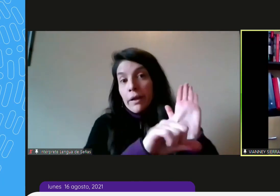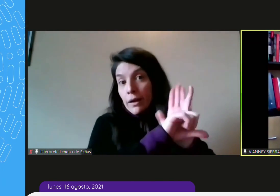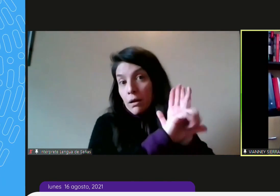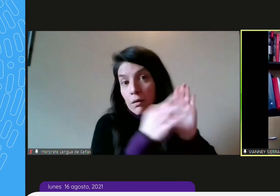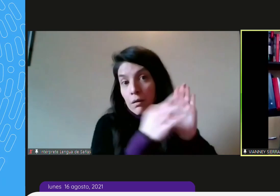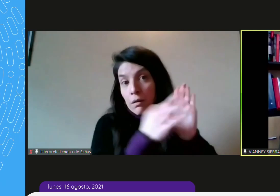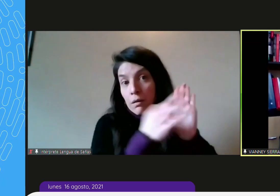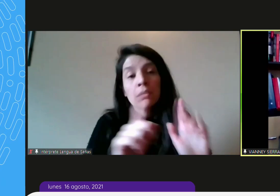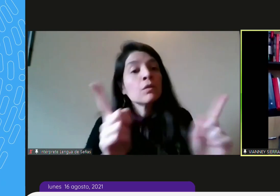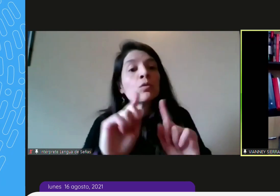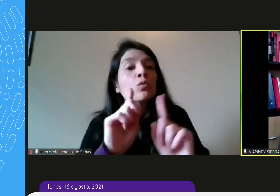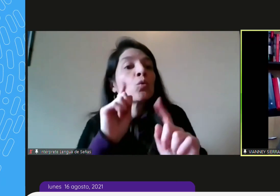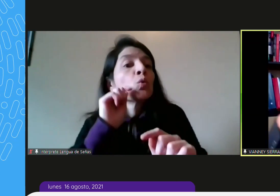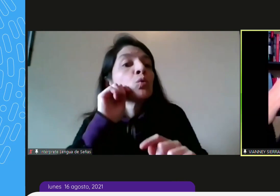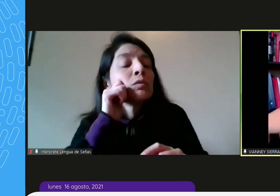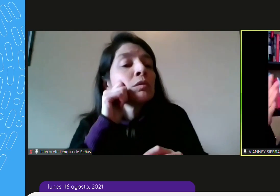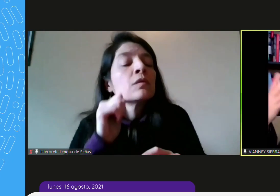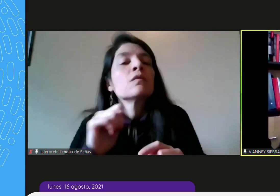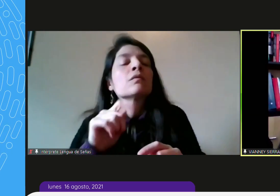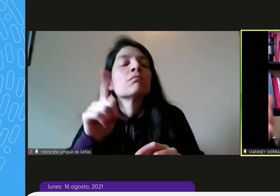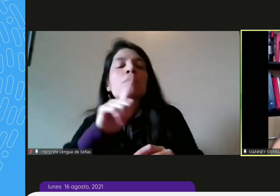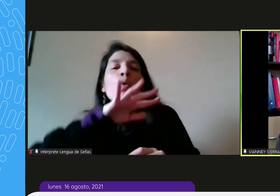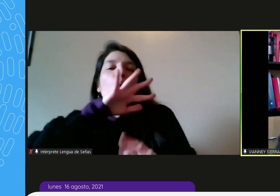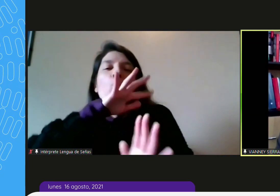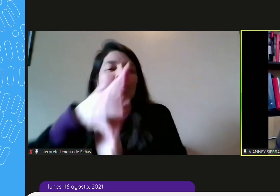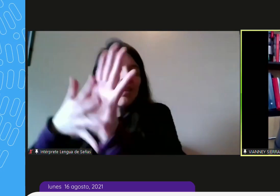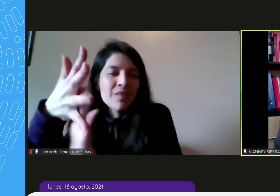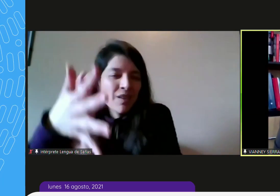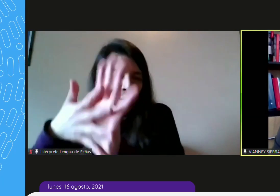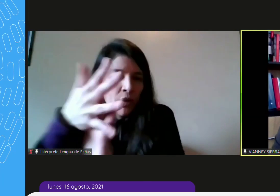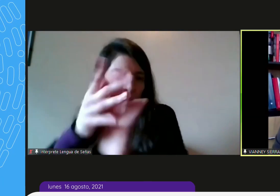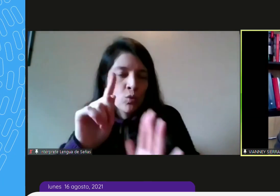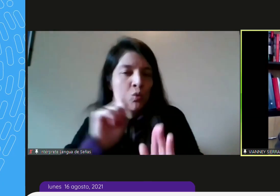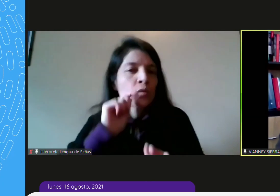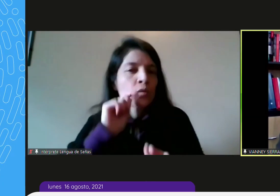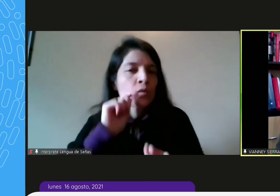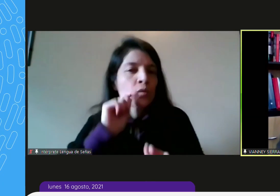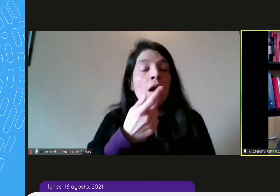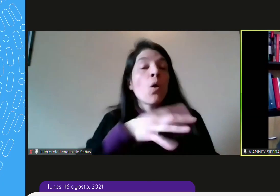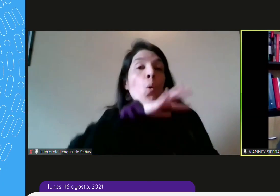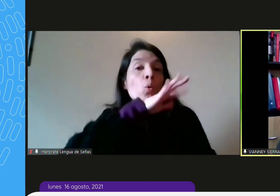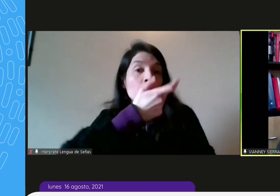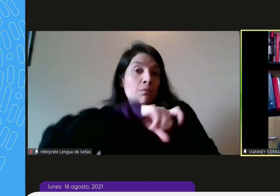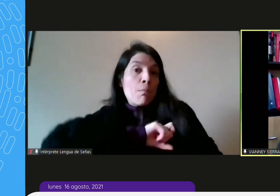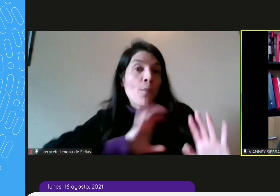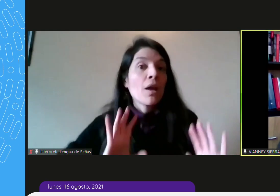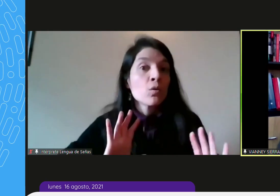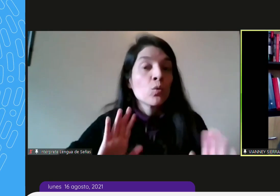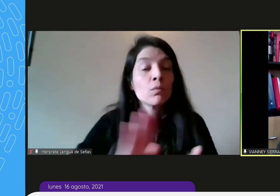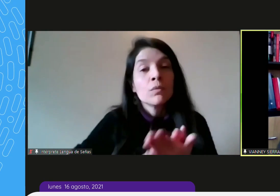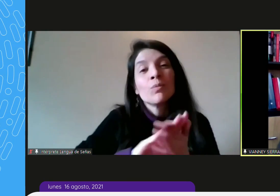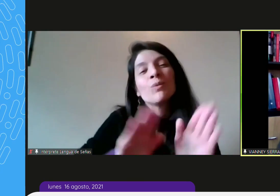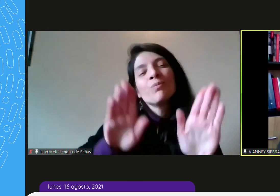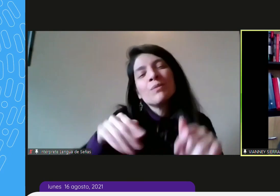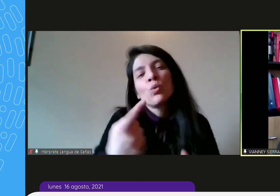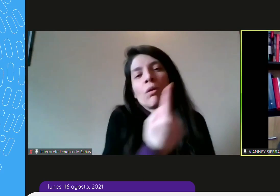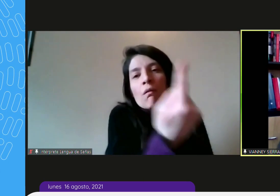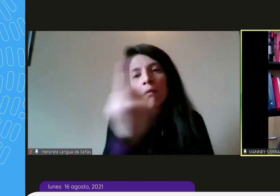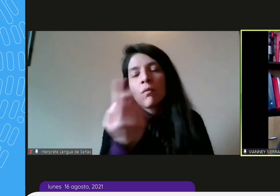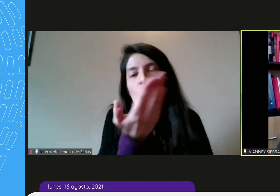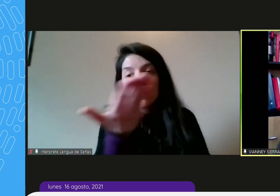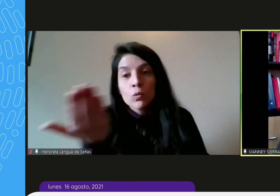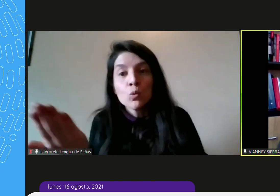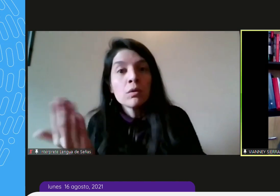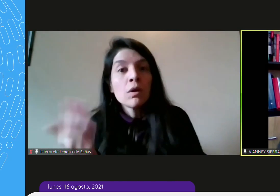que generalmente usan la lengua de señas, sino personas que usan el idioma español. Es como si cada uno de ustedes, con el paso